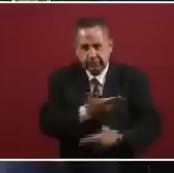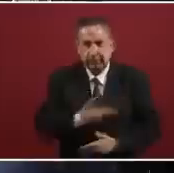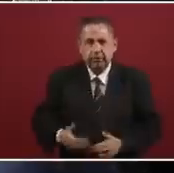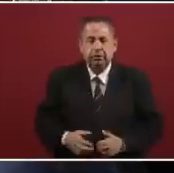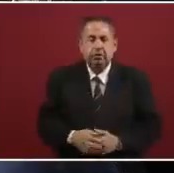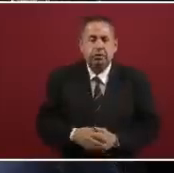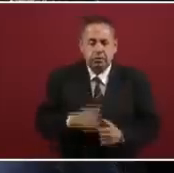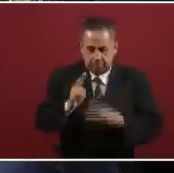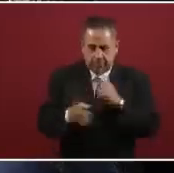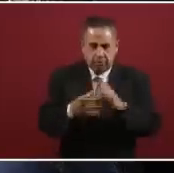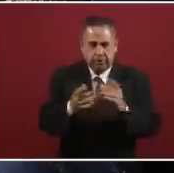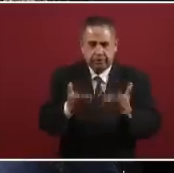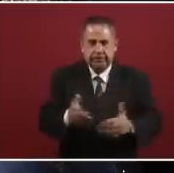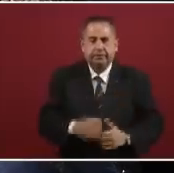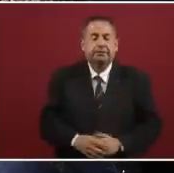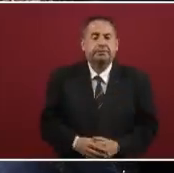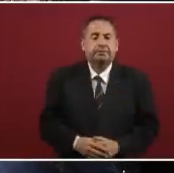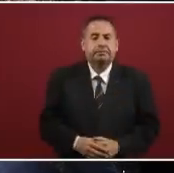estar en eso, sí,